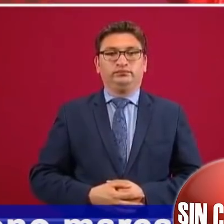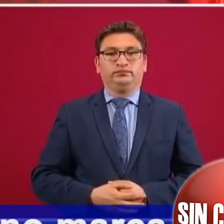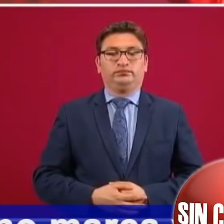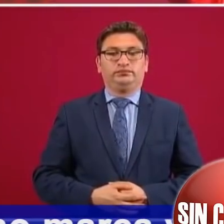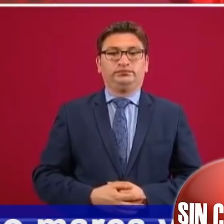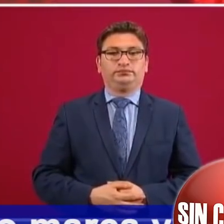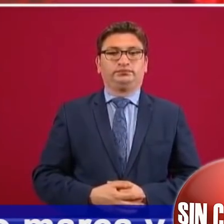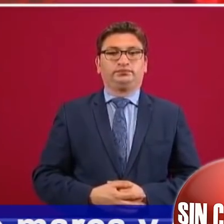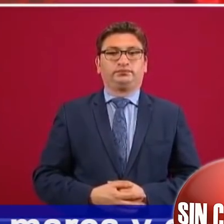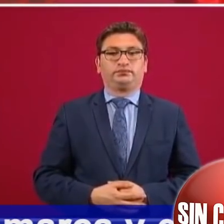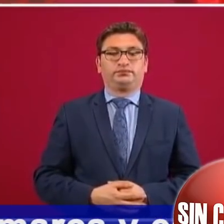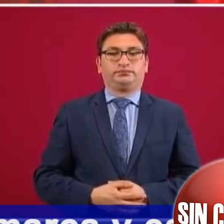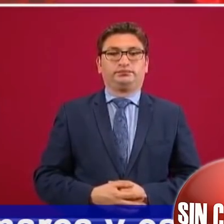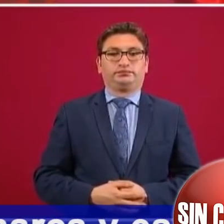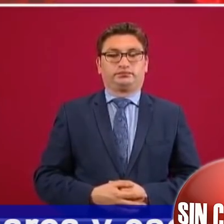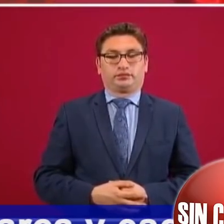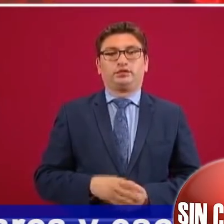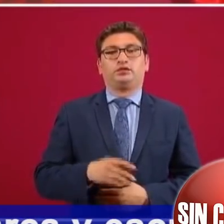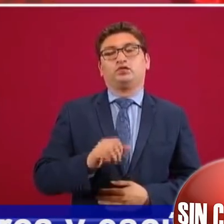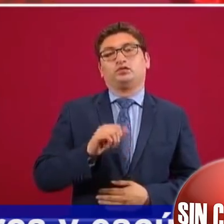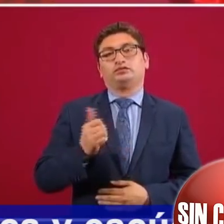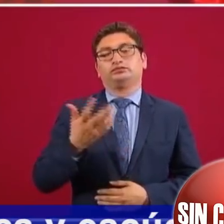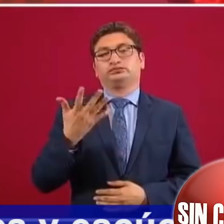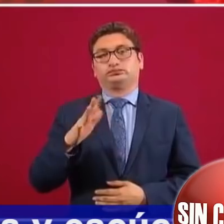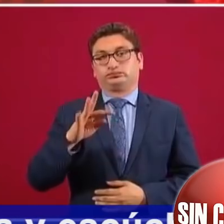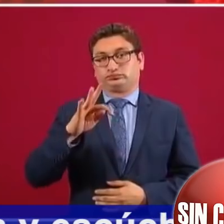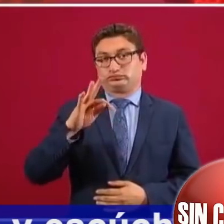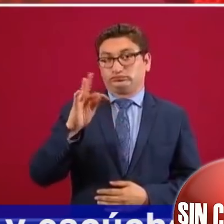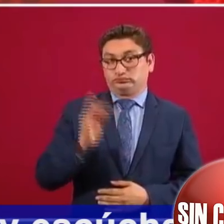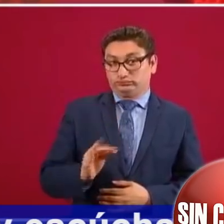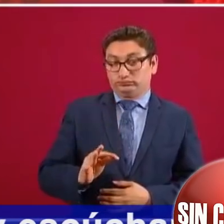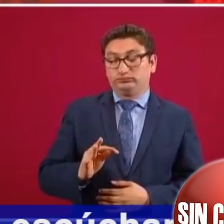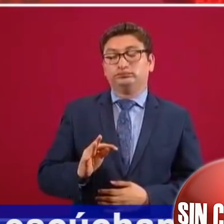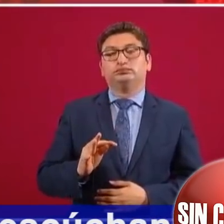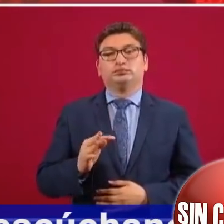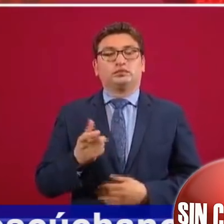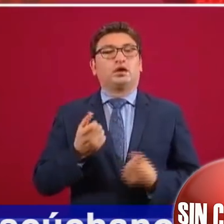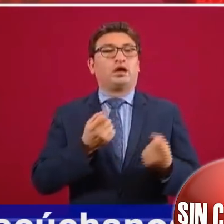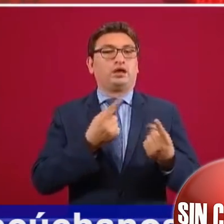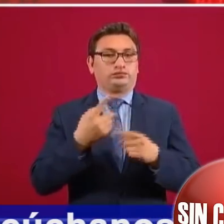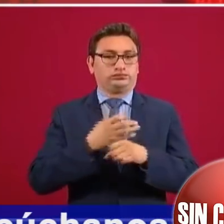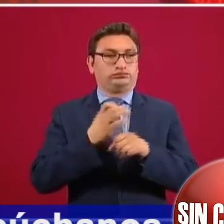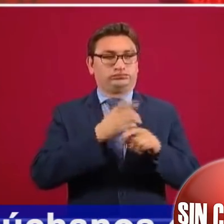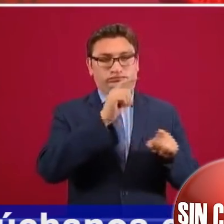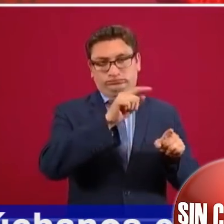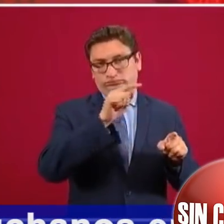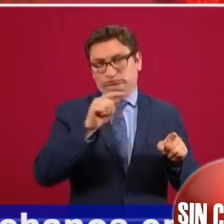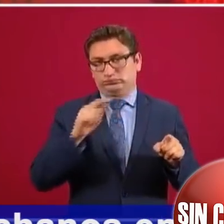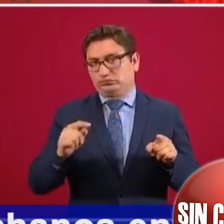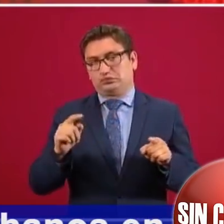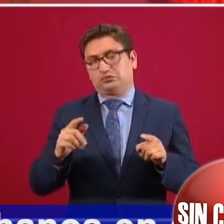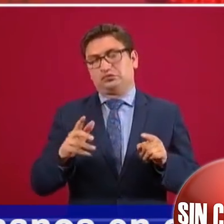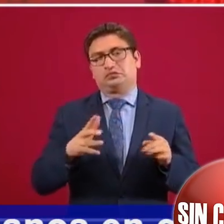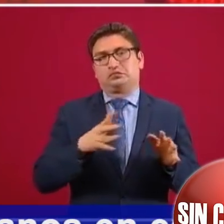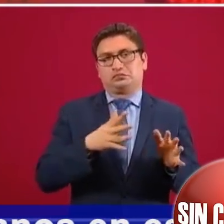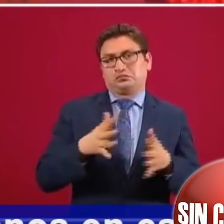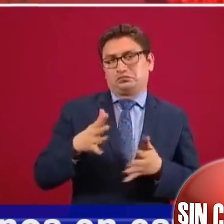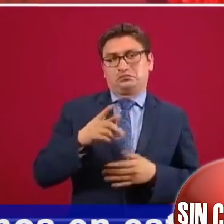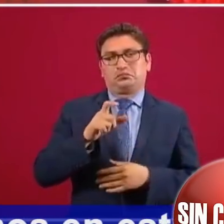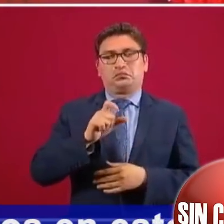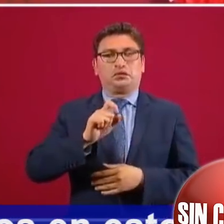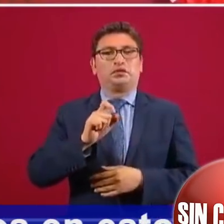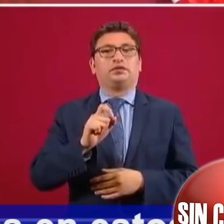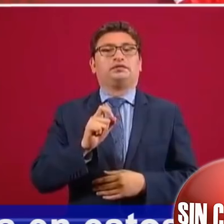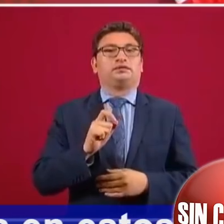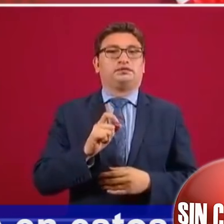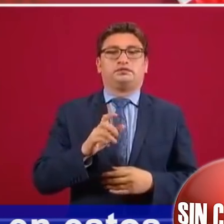El 10% restante, en algunos estados puede ser más, el 20%.